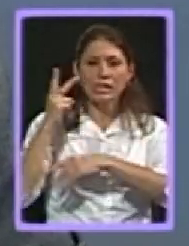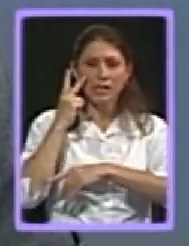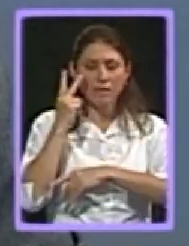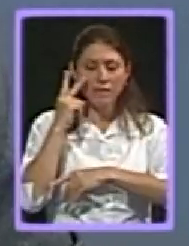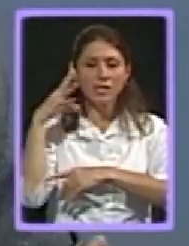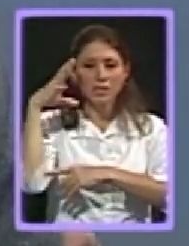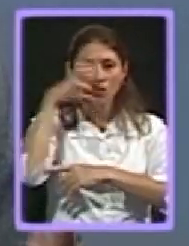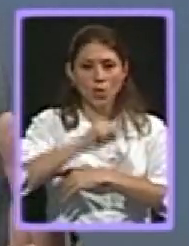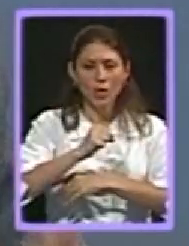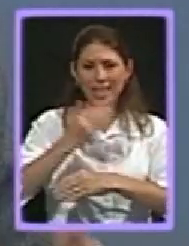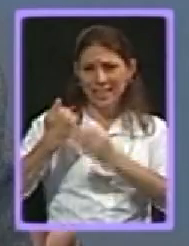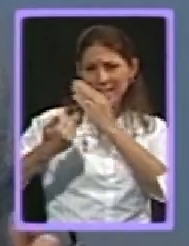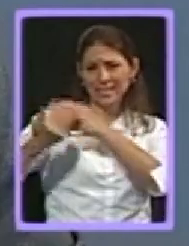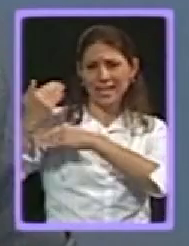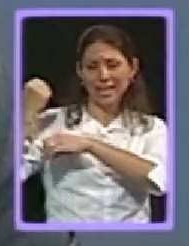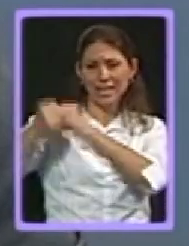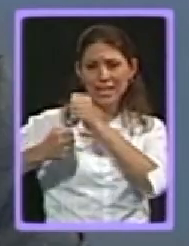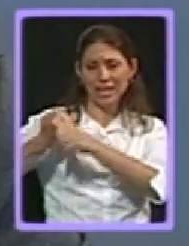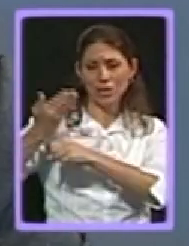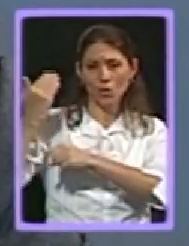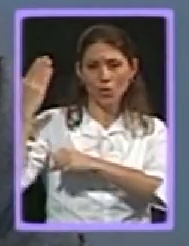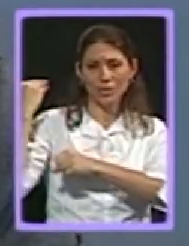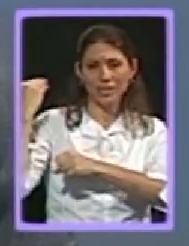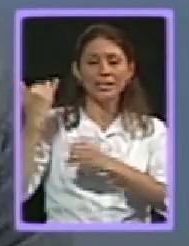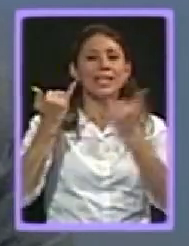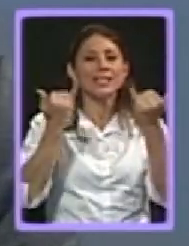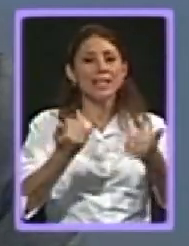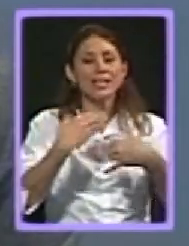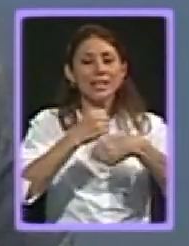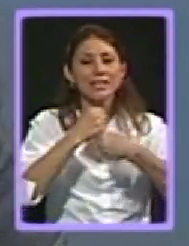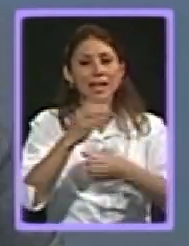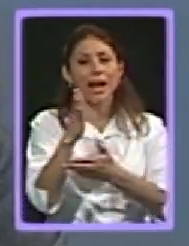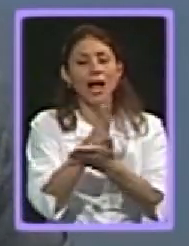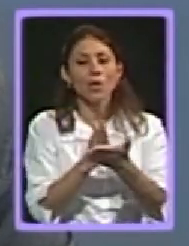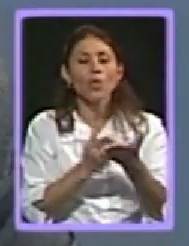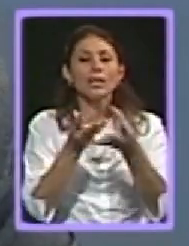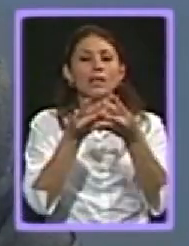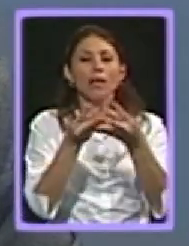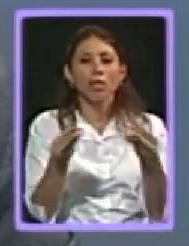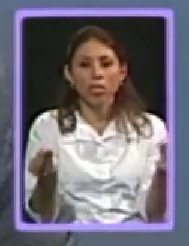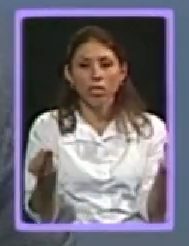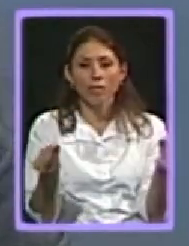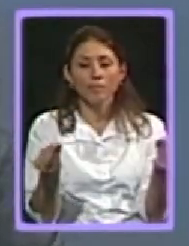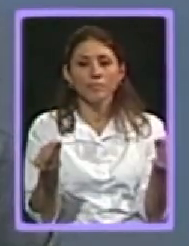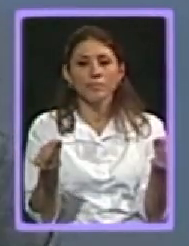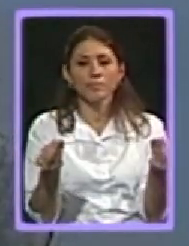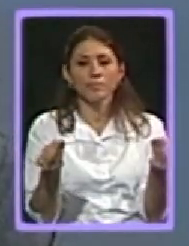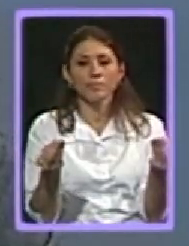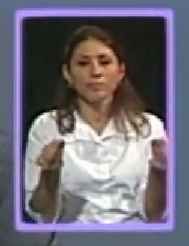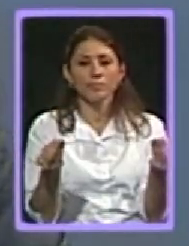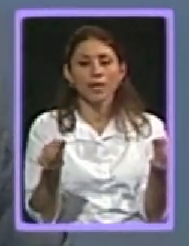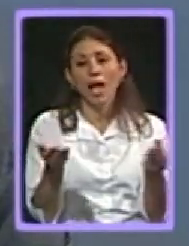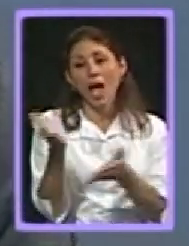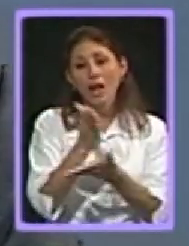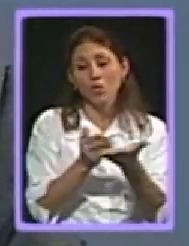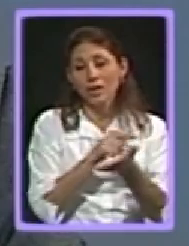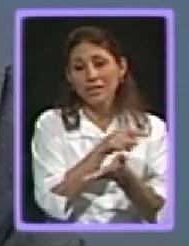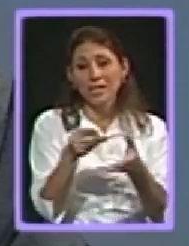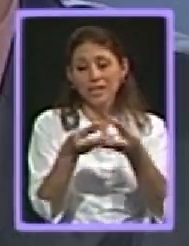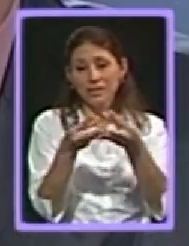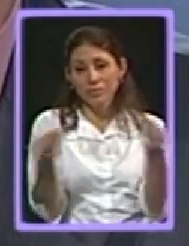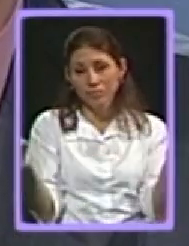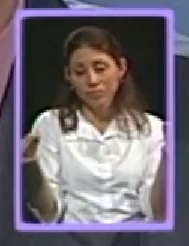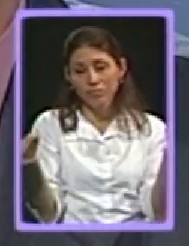desde aquel entonces se apuntaban algunas acciones, algunas soluciones. Algunas de ellas